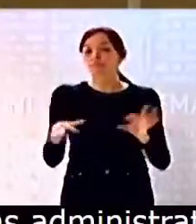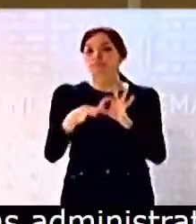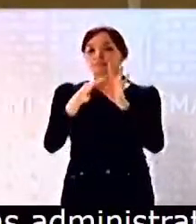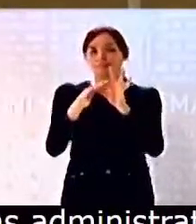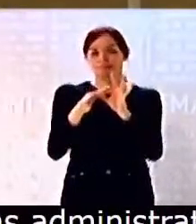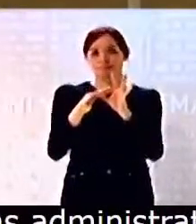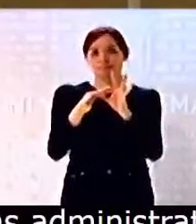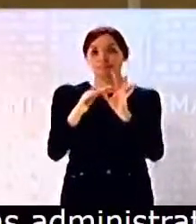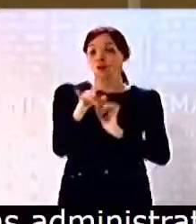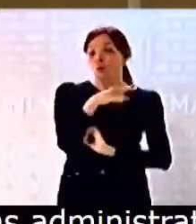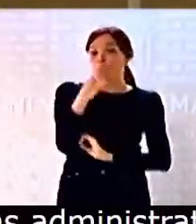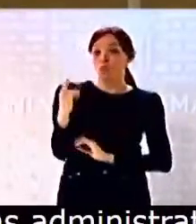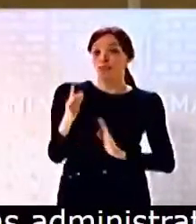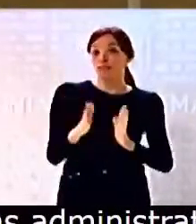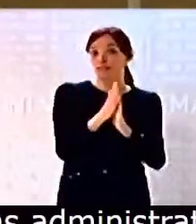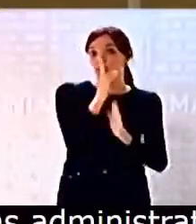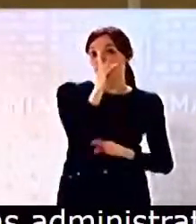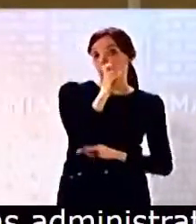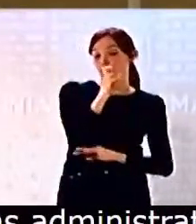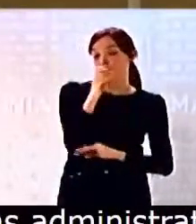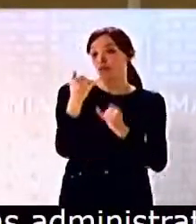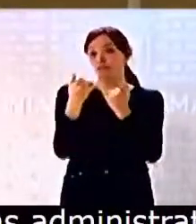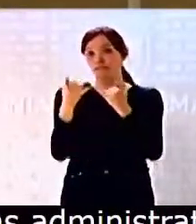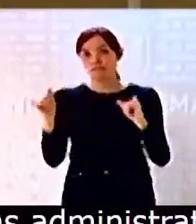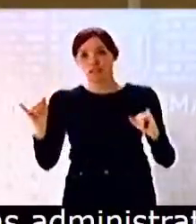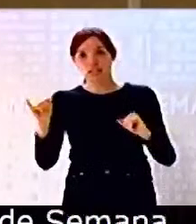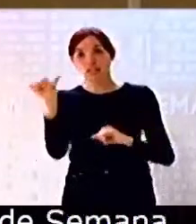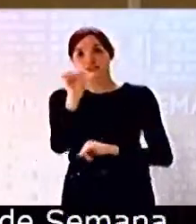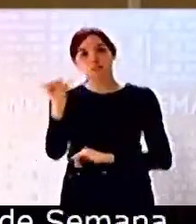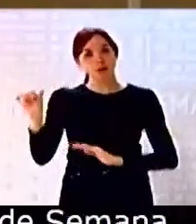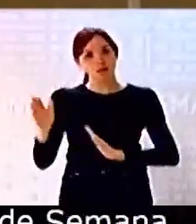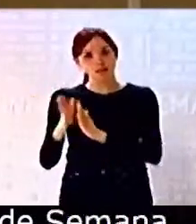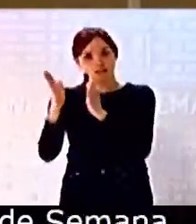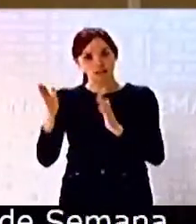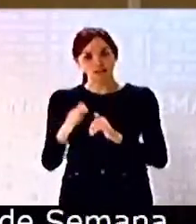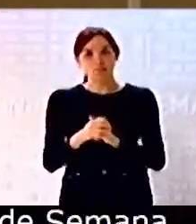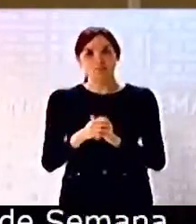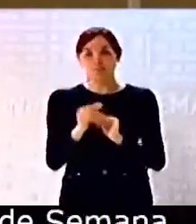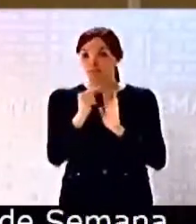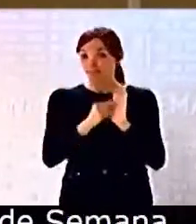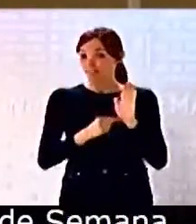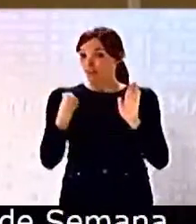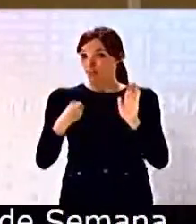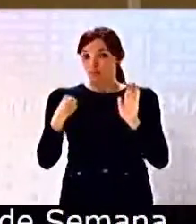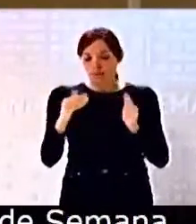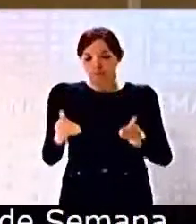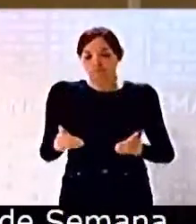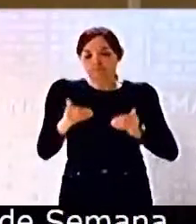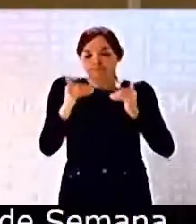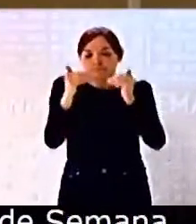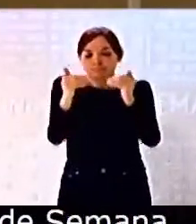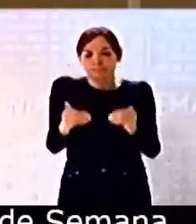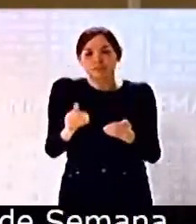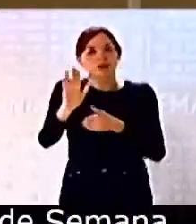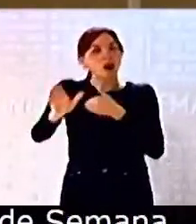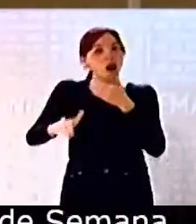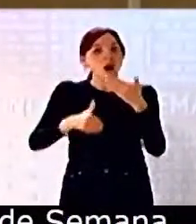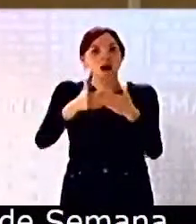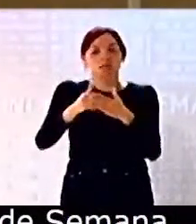la festividad de Semana Santa. Medidas que, como saben ustedes, se prolongan hasta el 9 de abril.